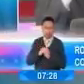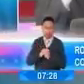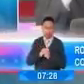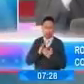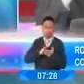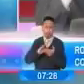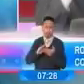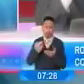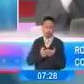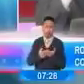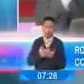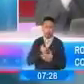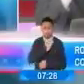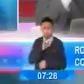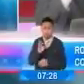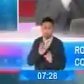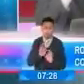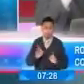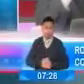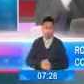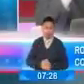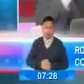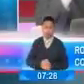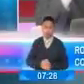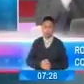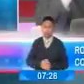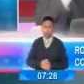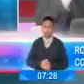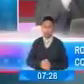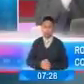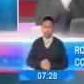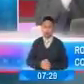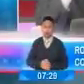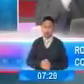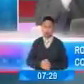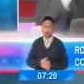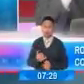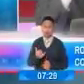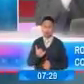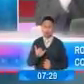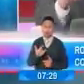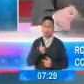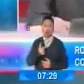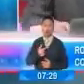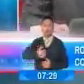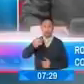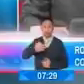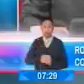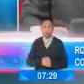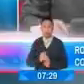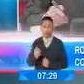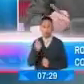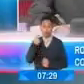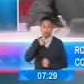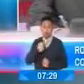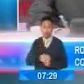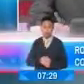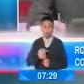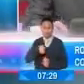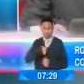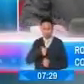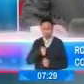una reunión a la que no asistí. Y en este caso, creo, insisto, no solamente soy una piedra en